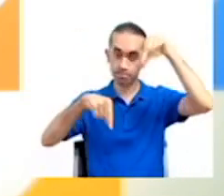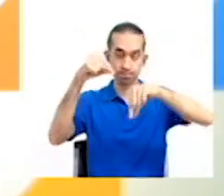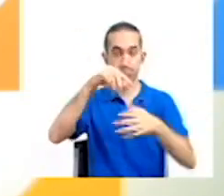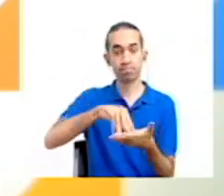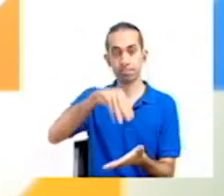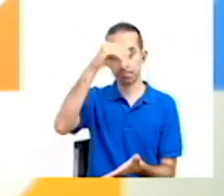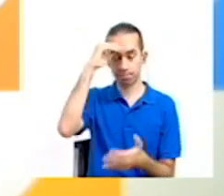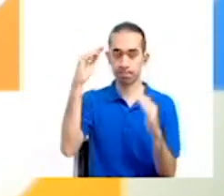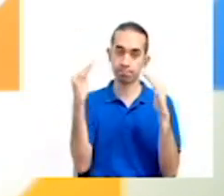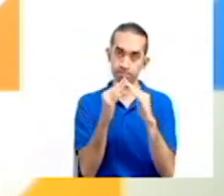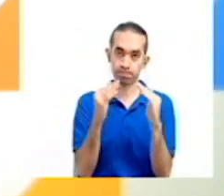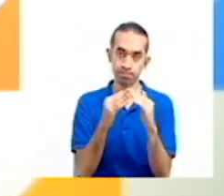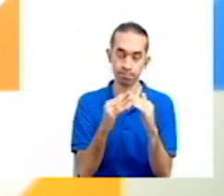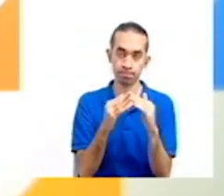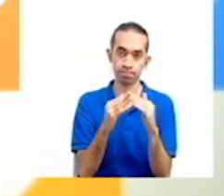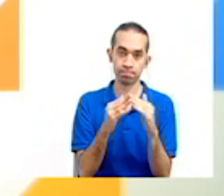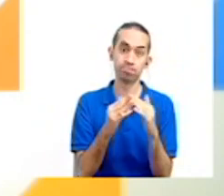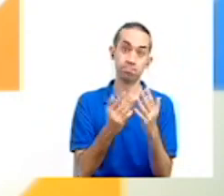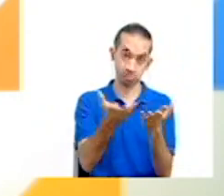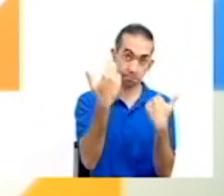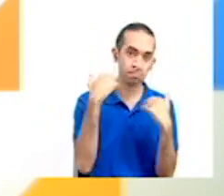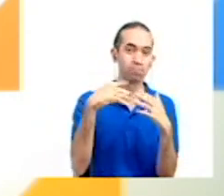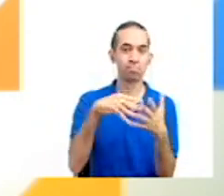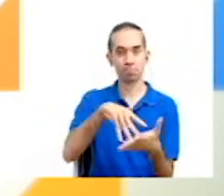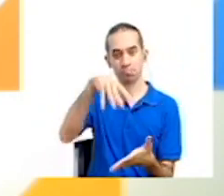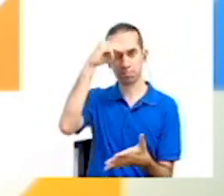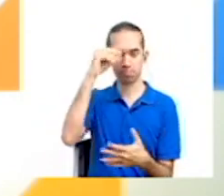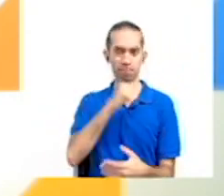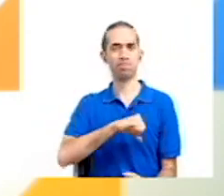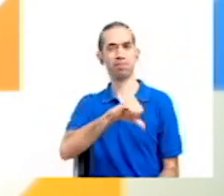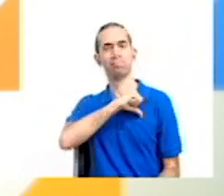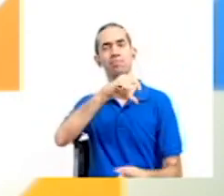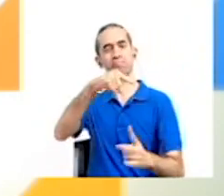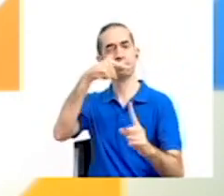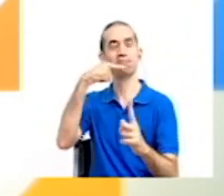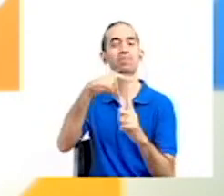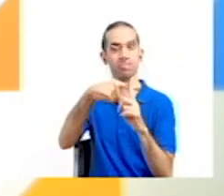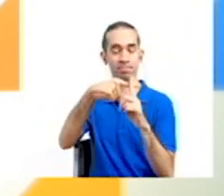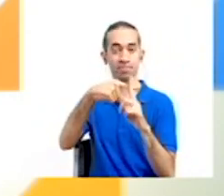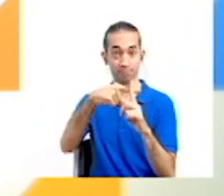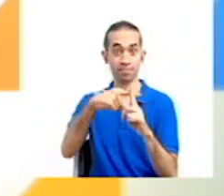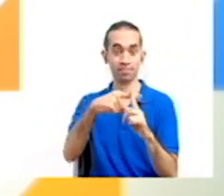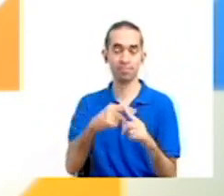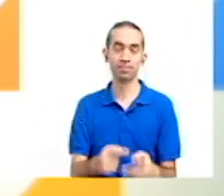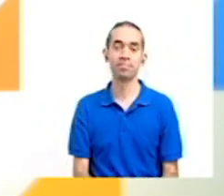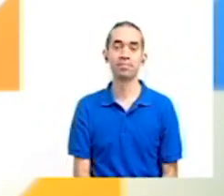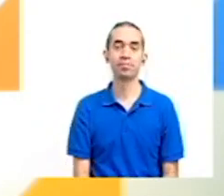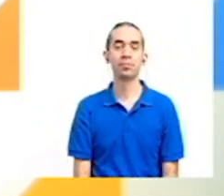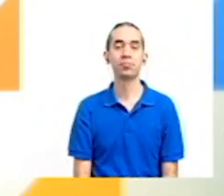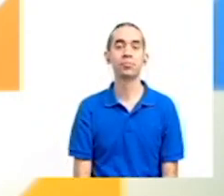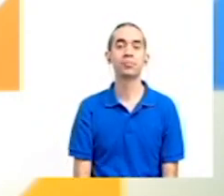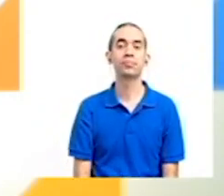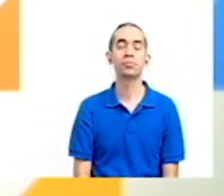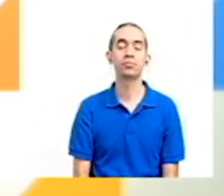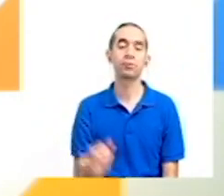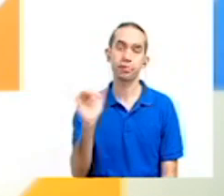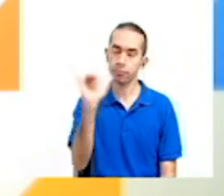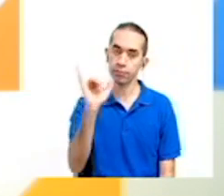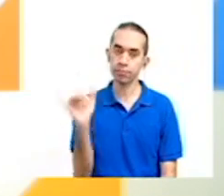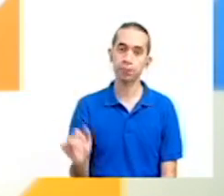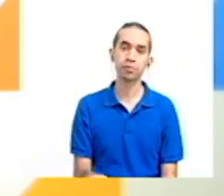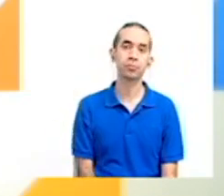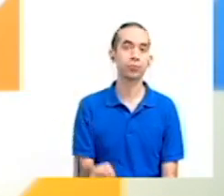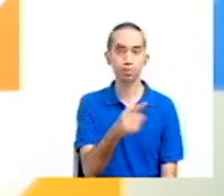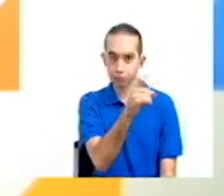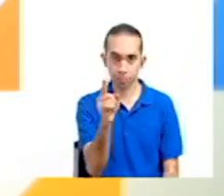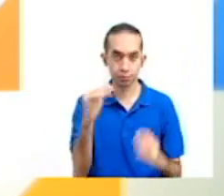entonces los invito a que vamos a aprender con la actitud más positiva en este momento. También los invito a que busquen